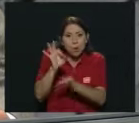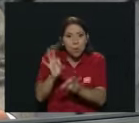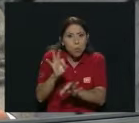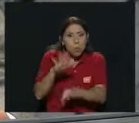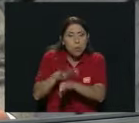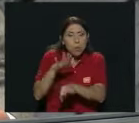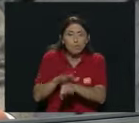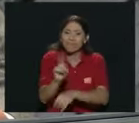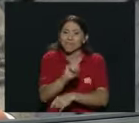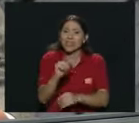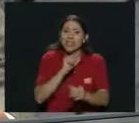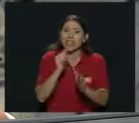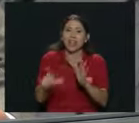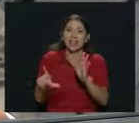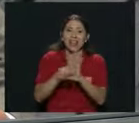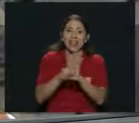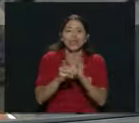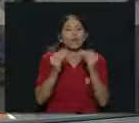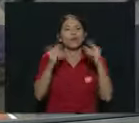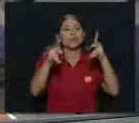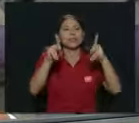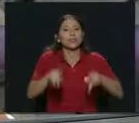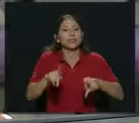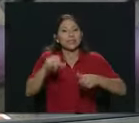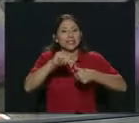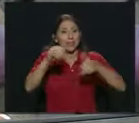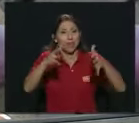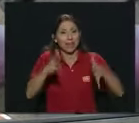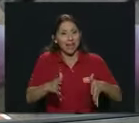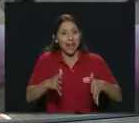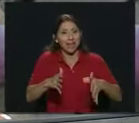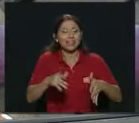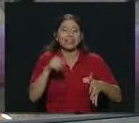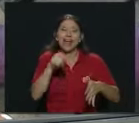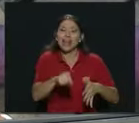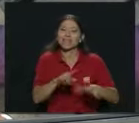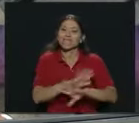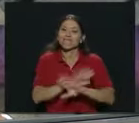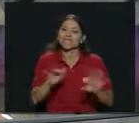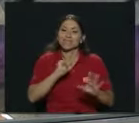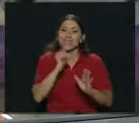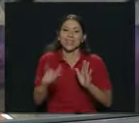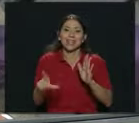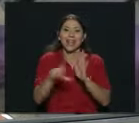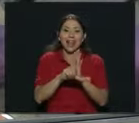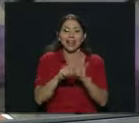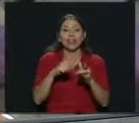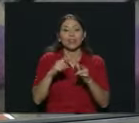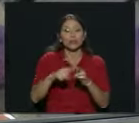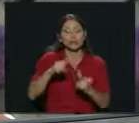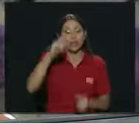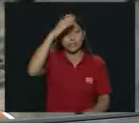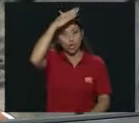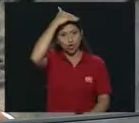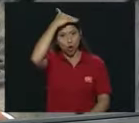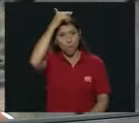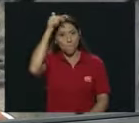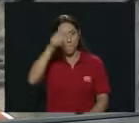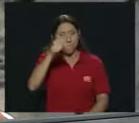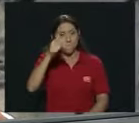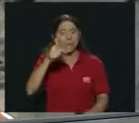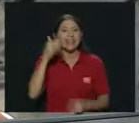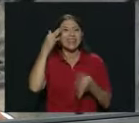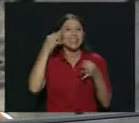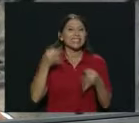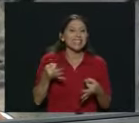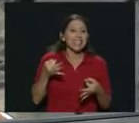migrantes centroamericanos. A partir de ahí, Trump decide establecer como su encargado de la parte